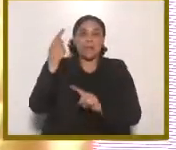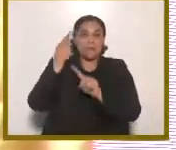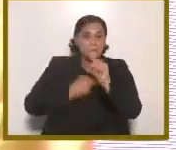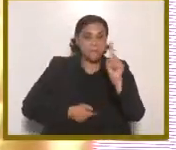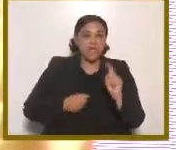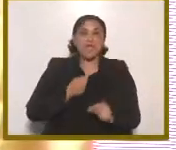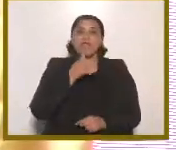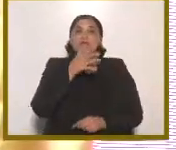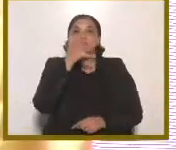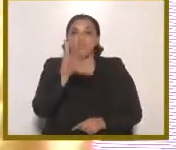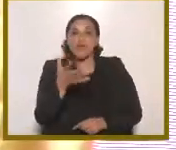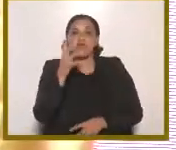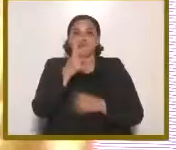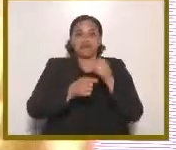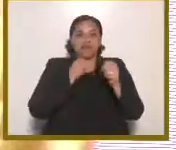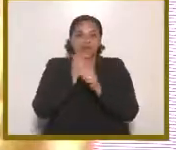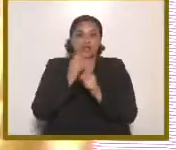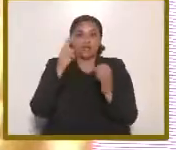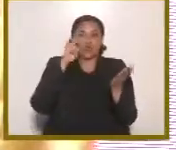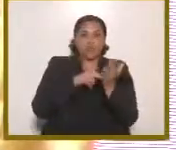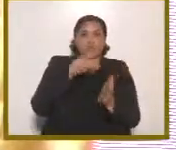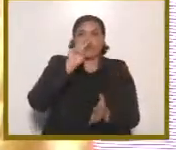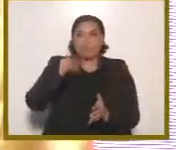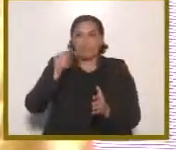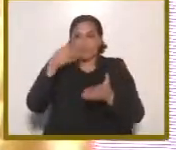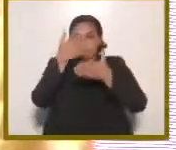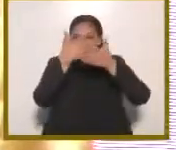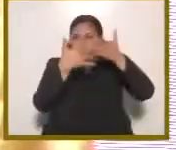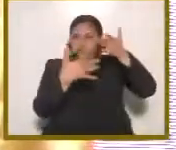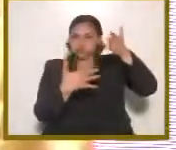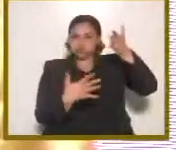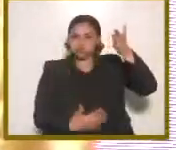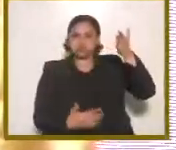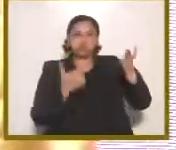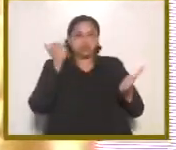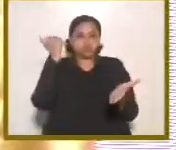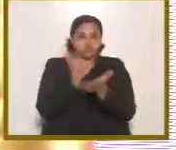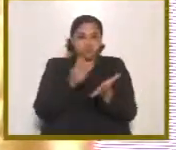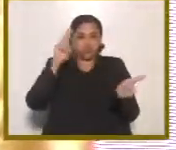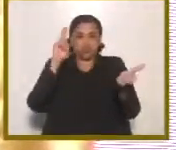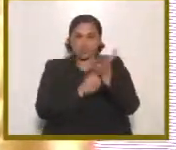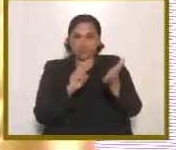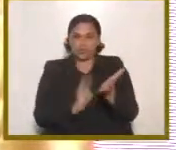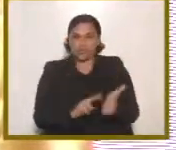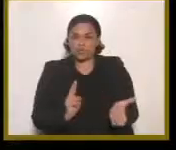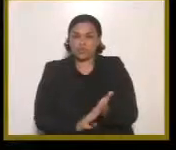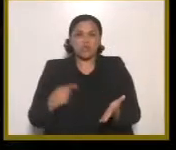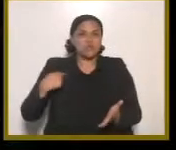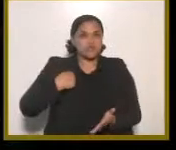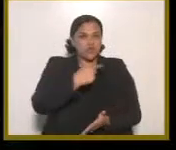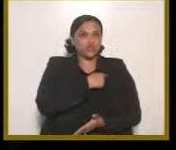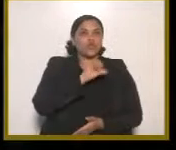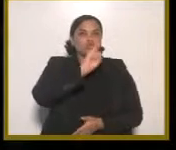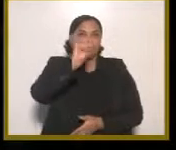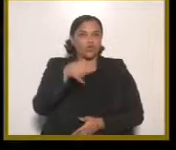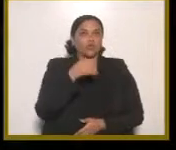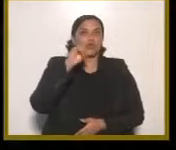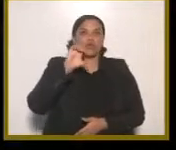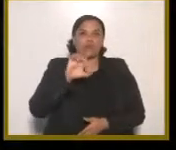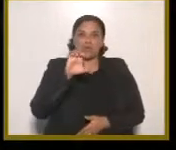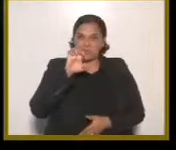año 2022. Queda este manifiesto firmado por el Pleno de la Junta Central Electoral.